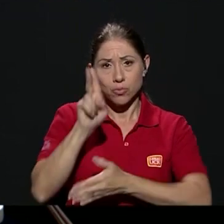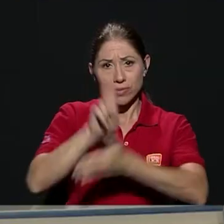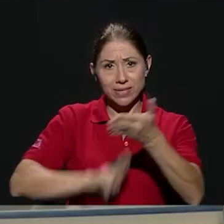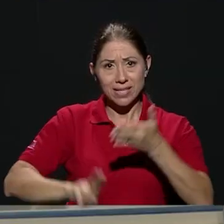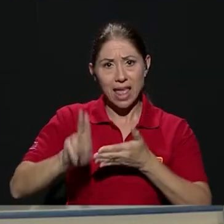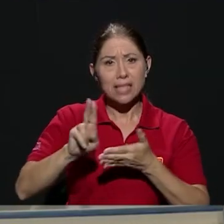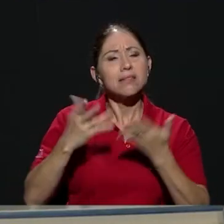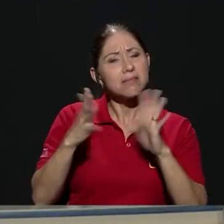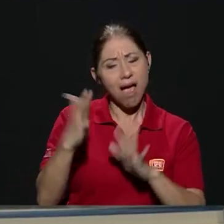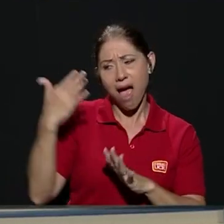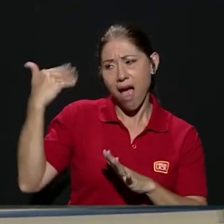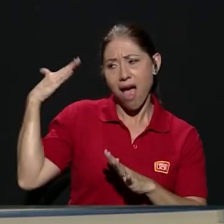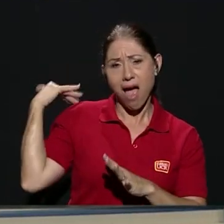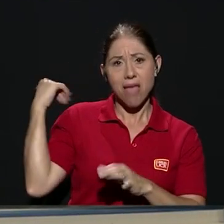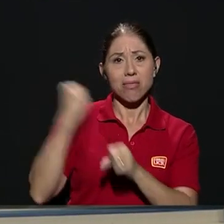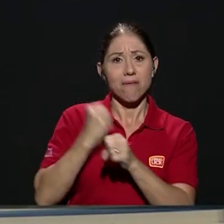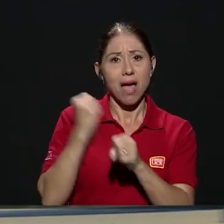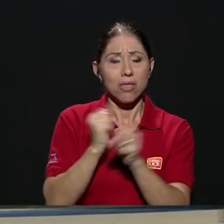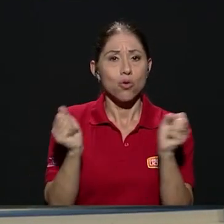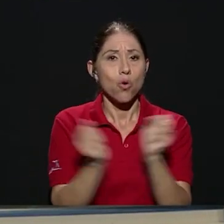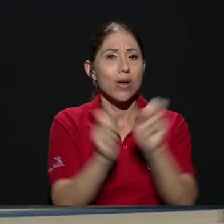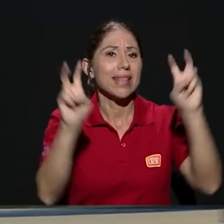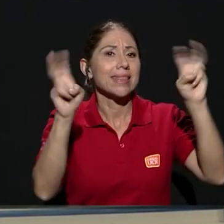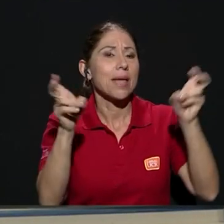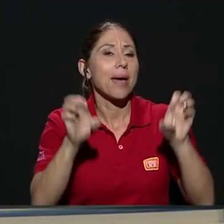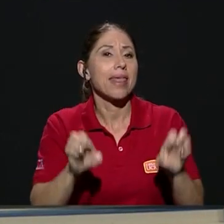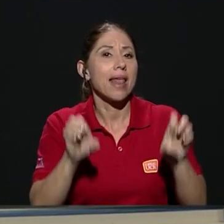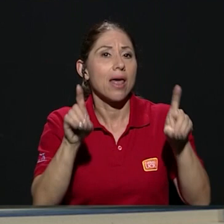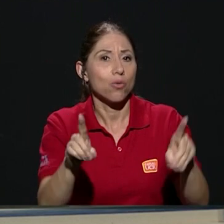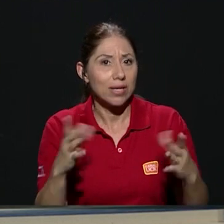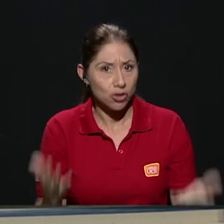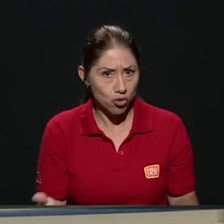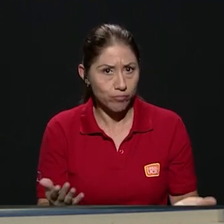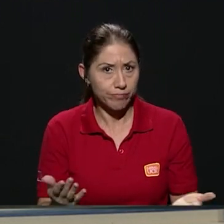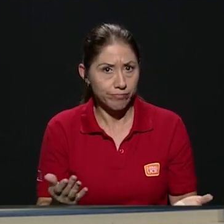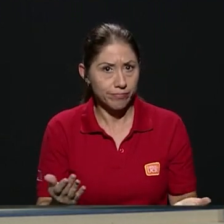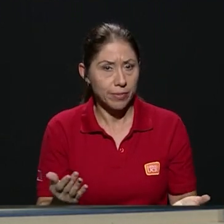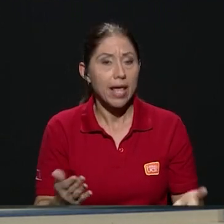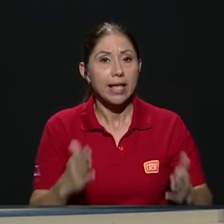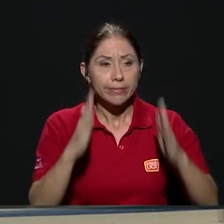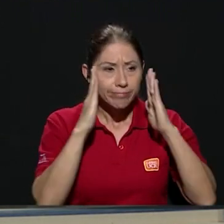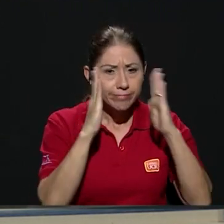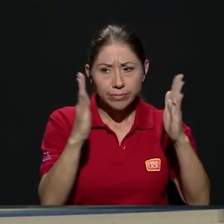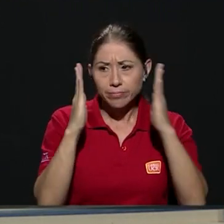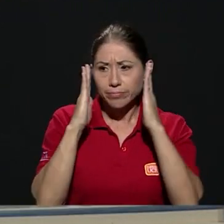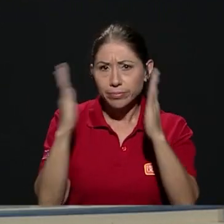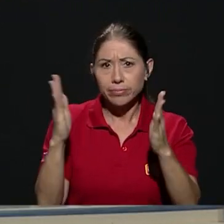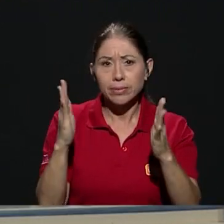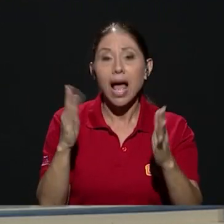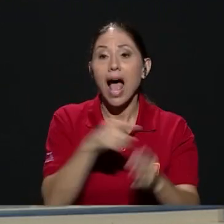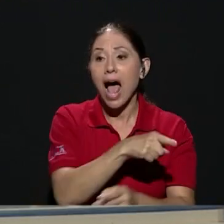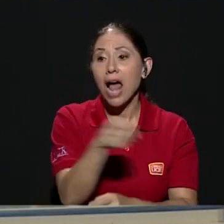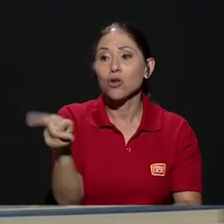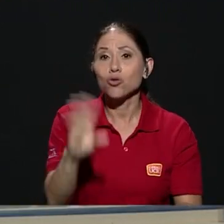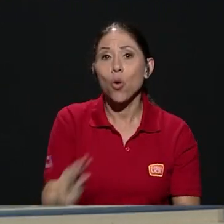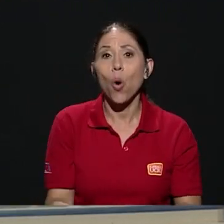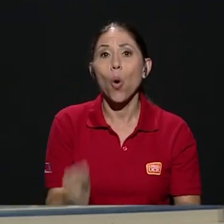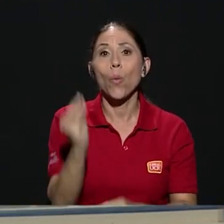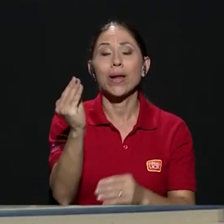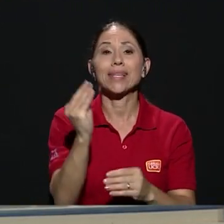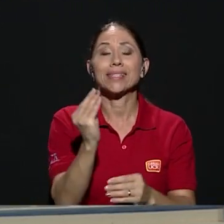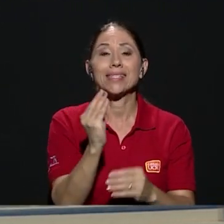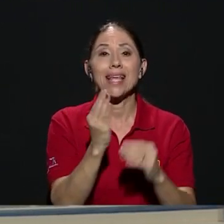trabajando con el tema de la educación, tomando en cuenta a los muchachos de territorios indígenas desde que ellos están